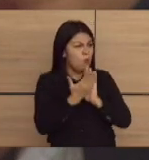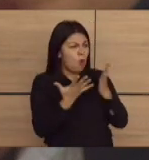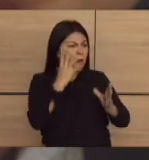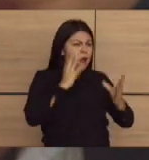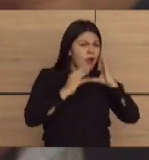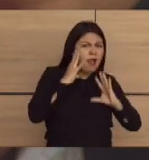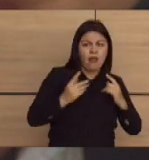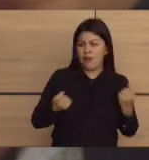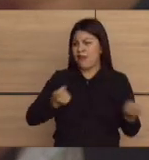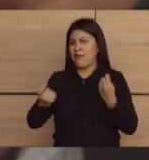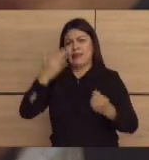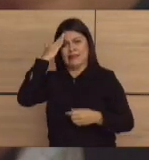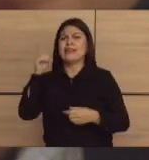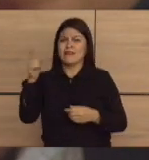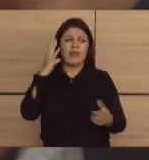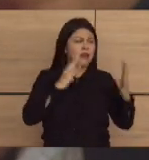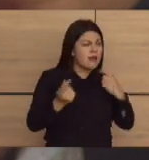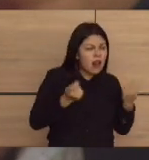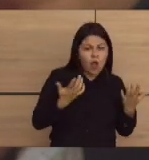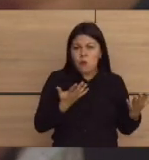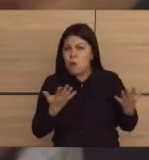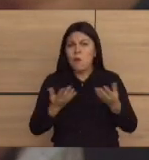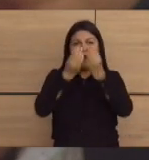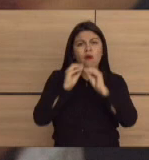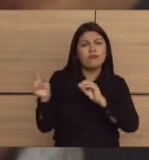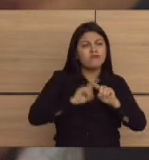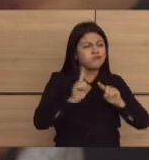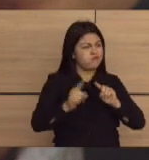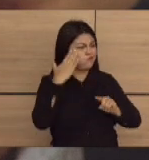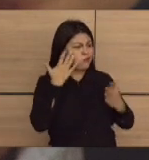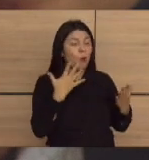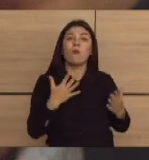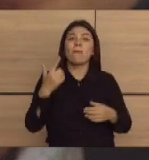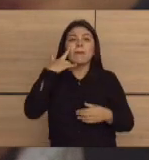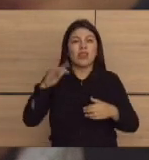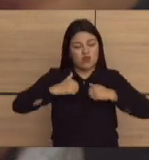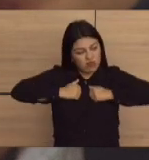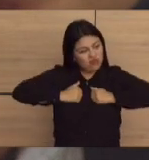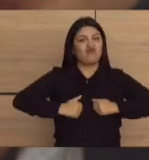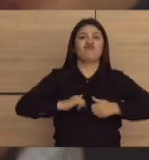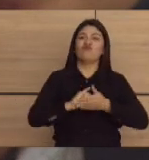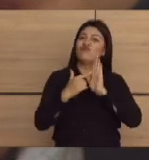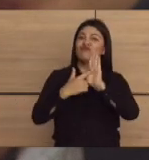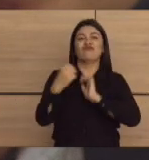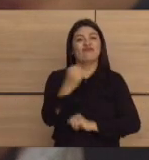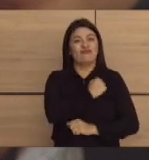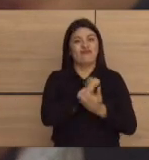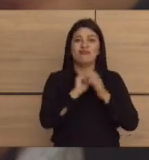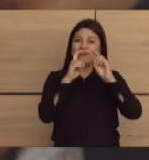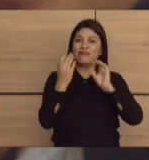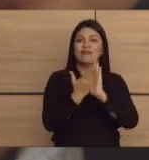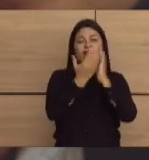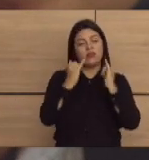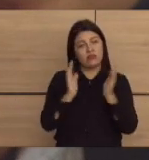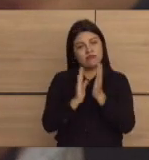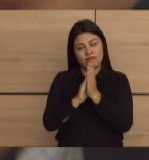distintas facetas y que además creo que se ha puesto con amor la camiseta de todo el sector y de los docentes de Colombia. Yo pido un